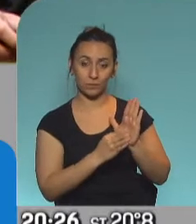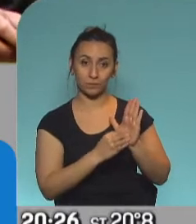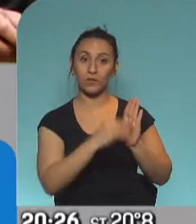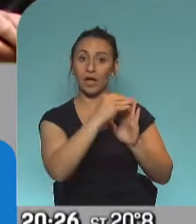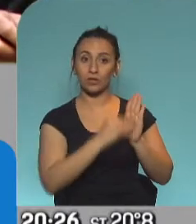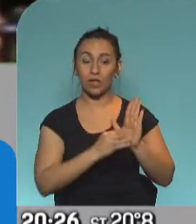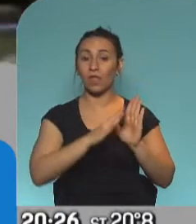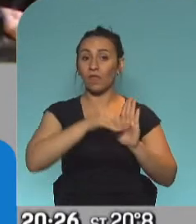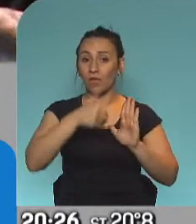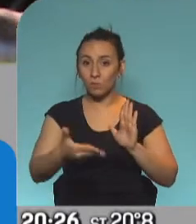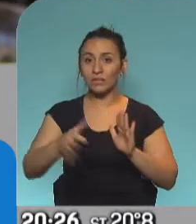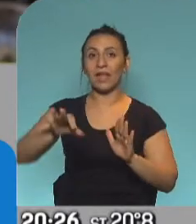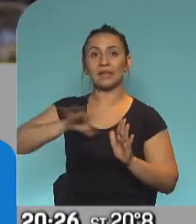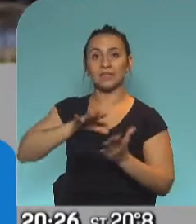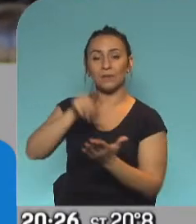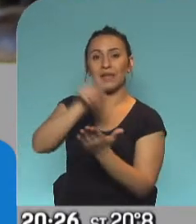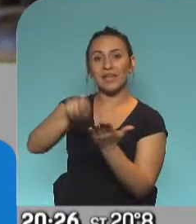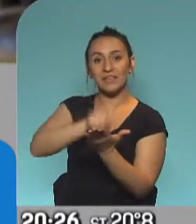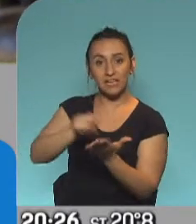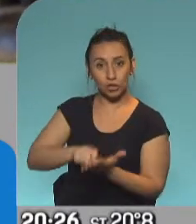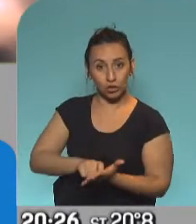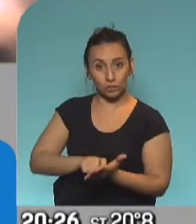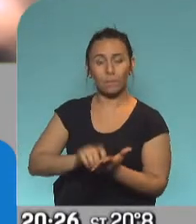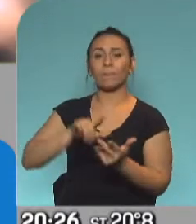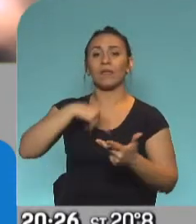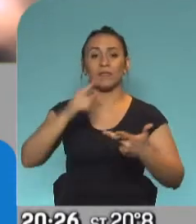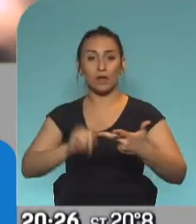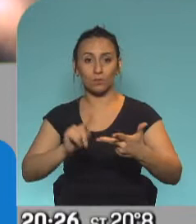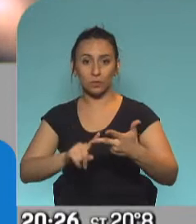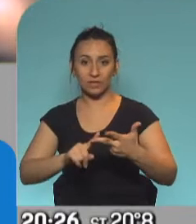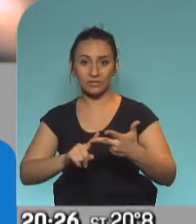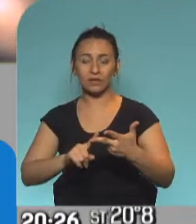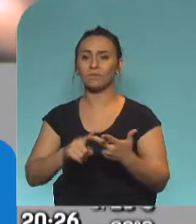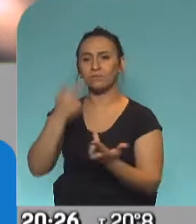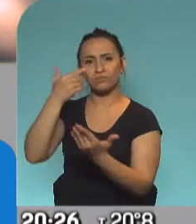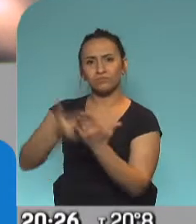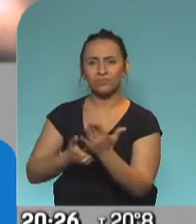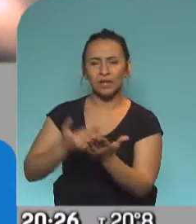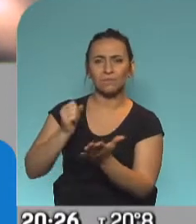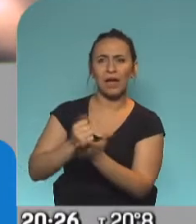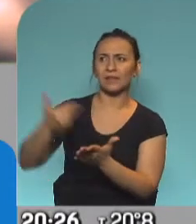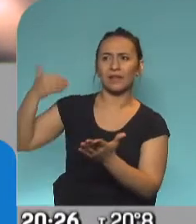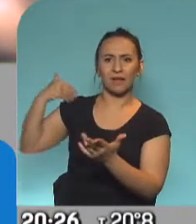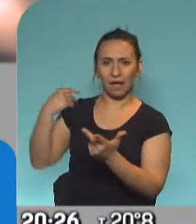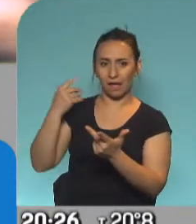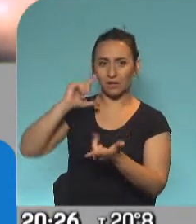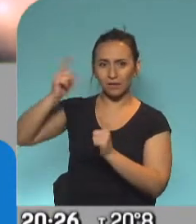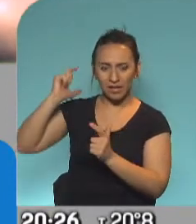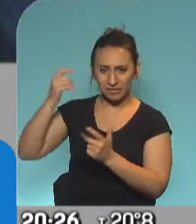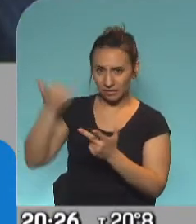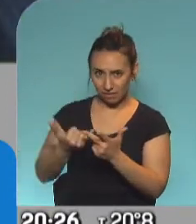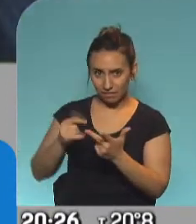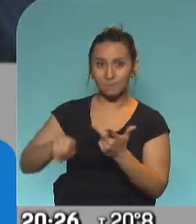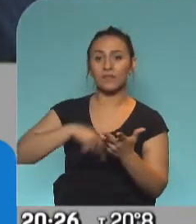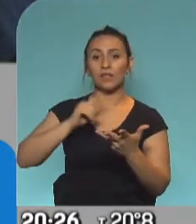un examen escrito, después hay una oposición de antecedentes, finalmente una entrevista personal y la elaboración